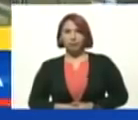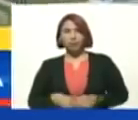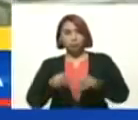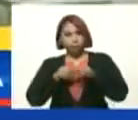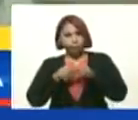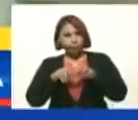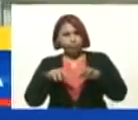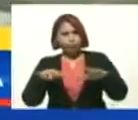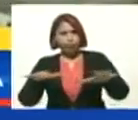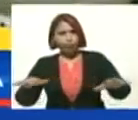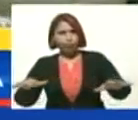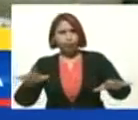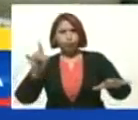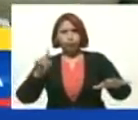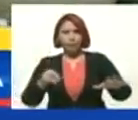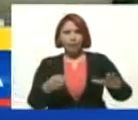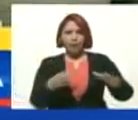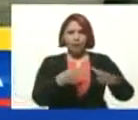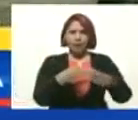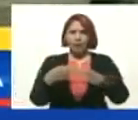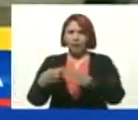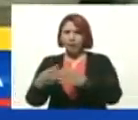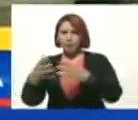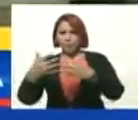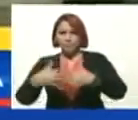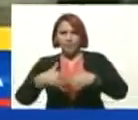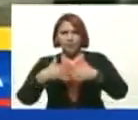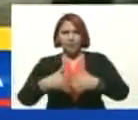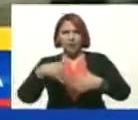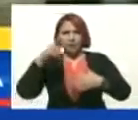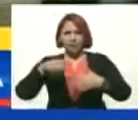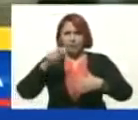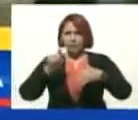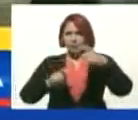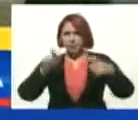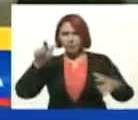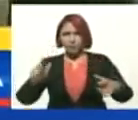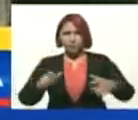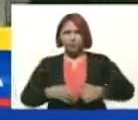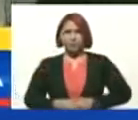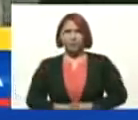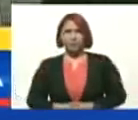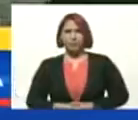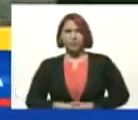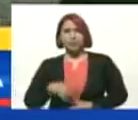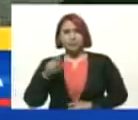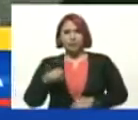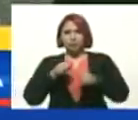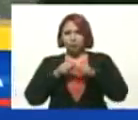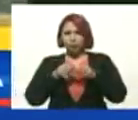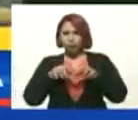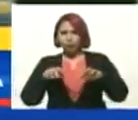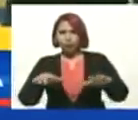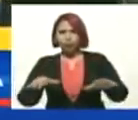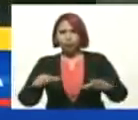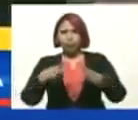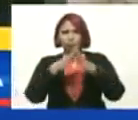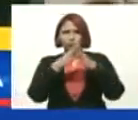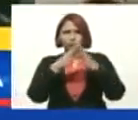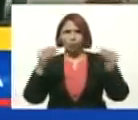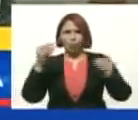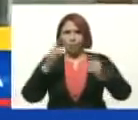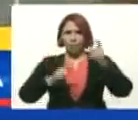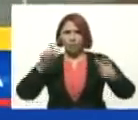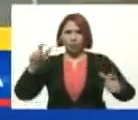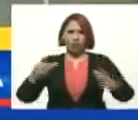despliegue de los equipos, maquinarias y personal, como con el repliegue también de ese personal y de